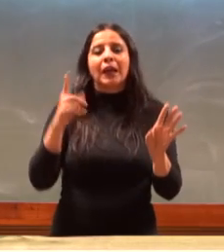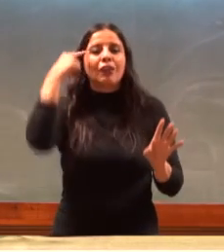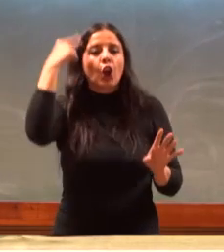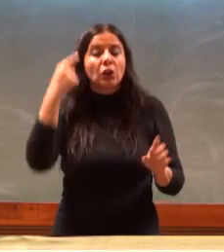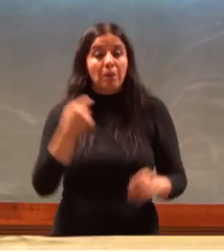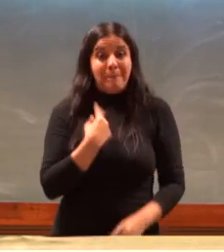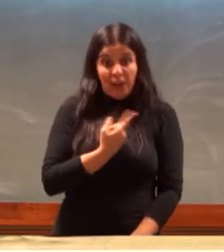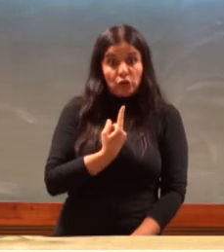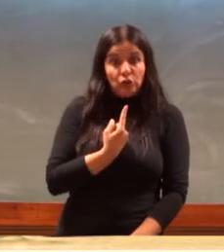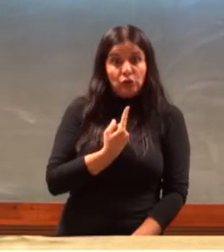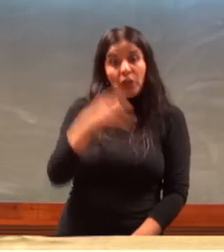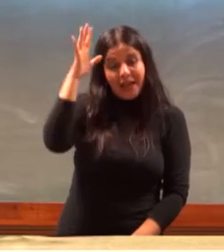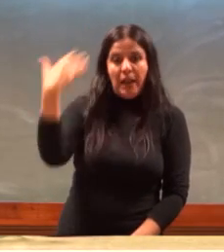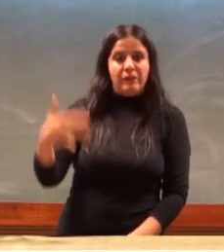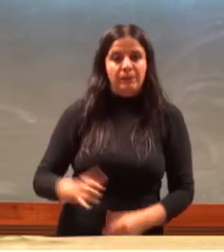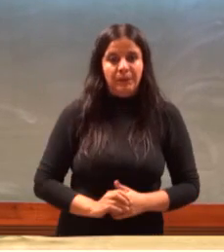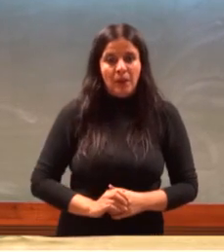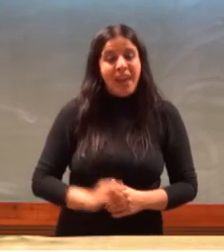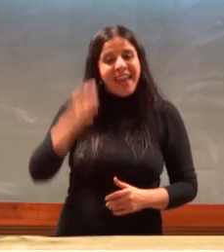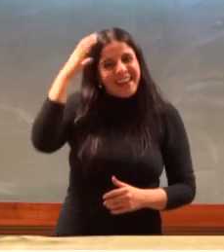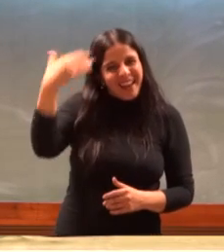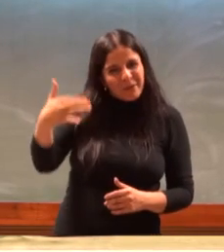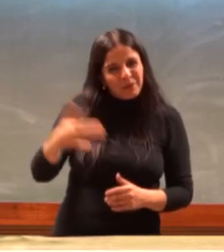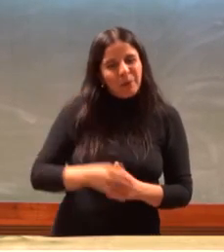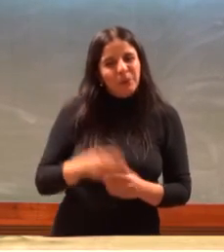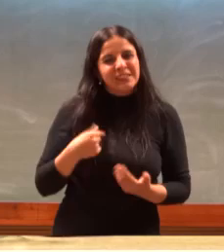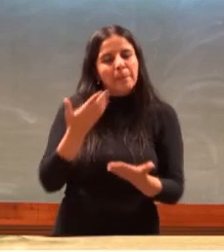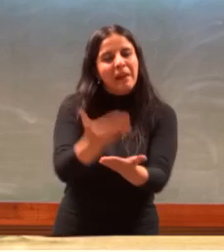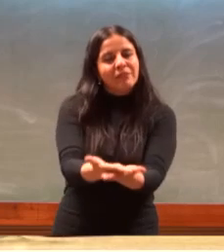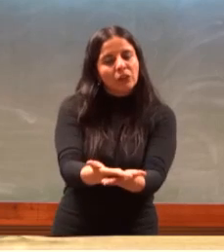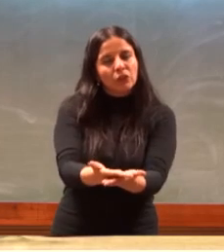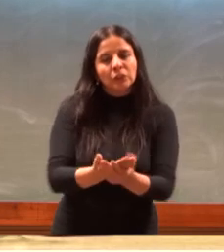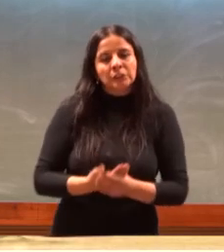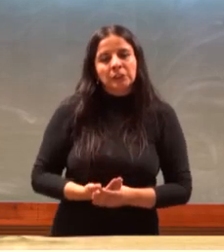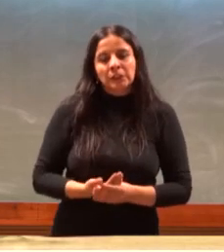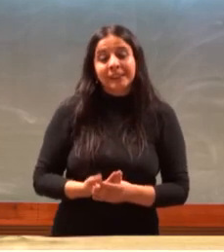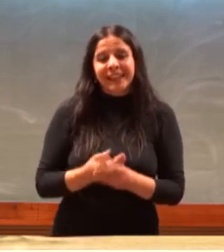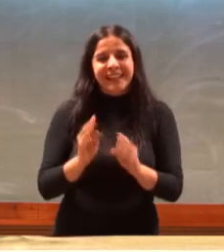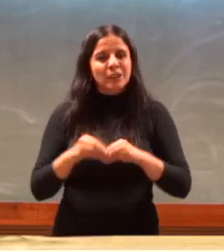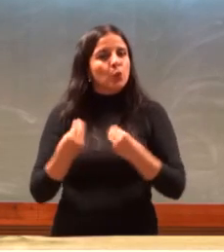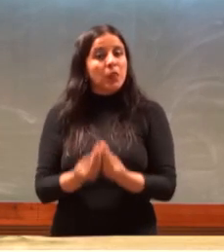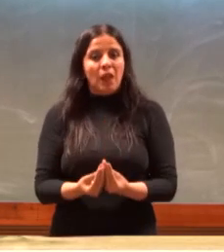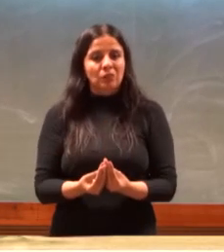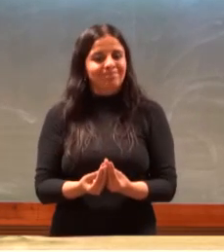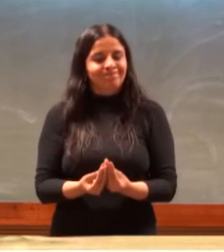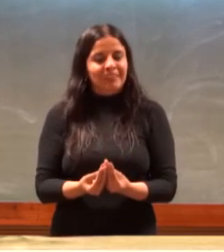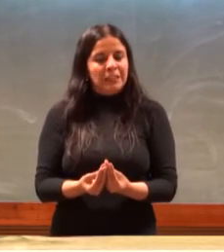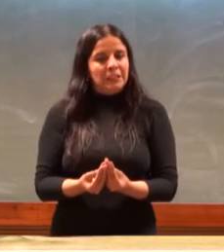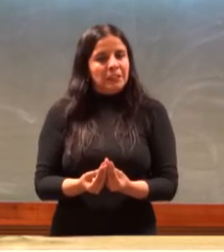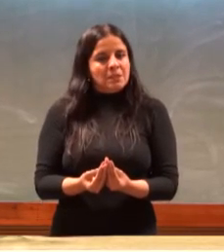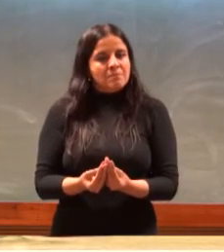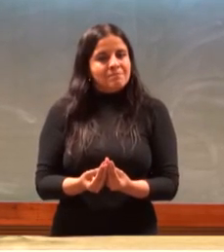grave es grave porque en realidad se está planteando tiene diversos efectos y en ese sentido